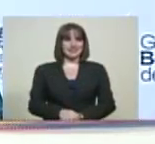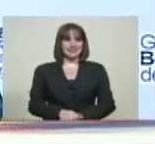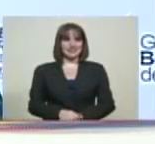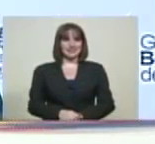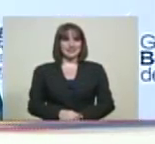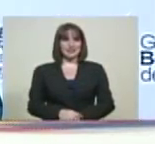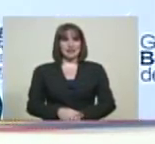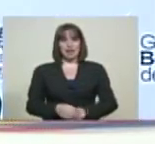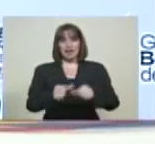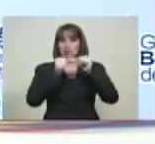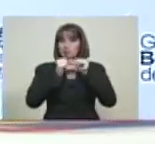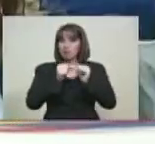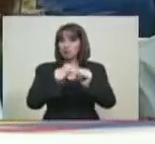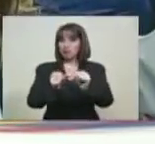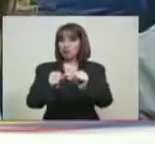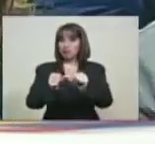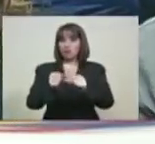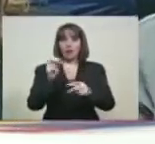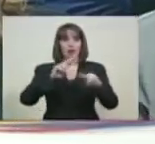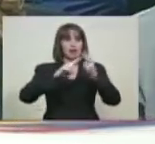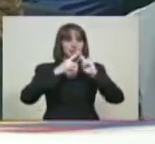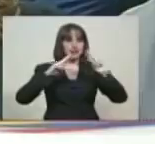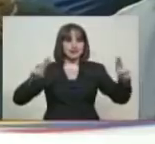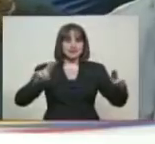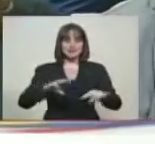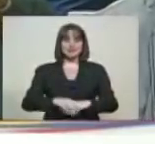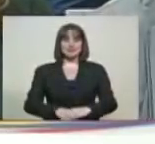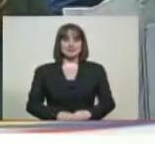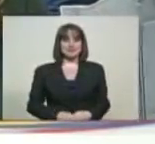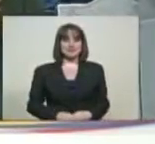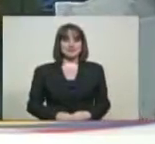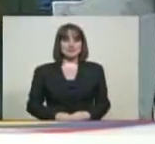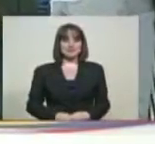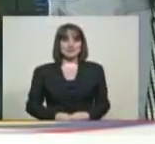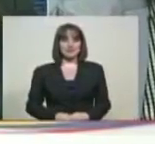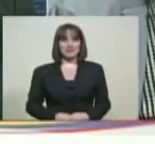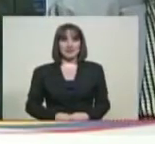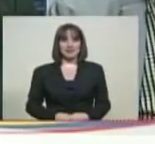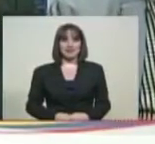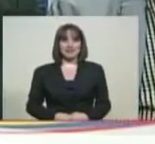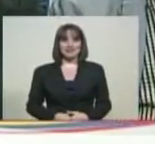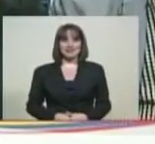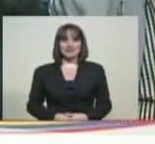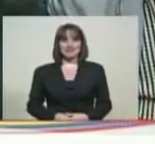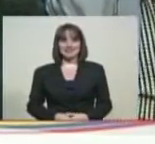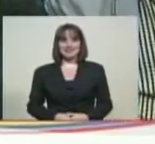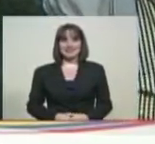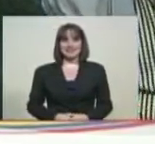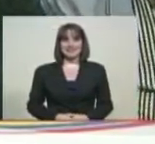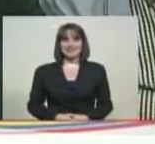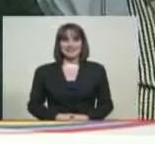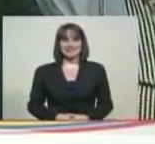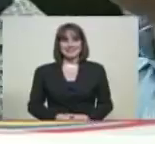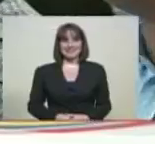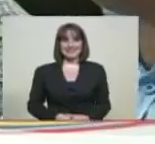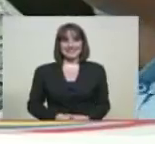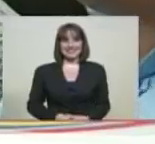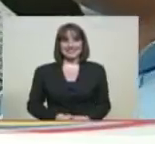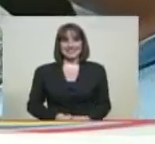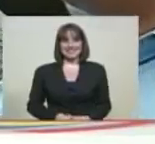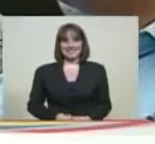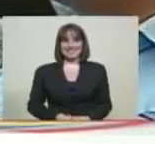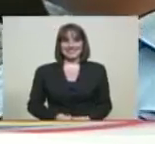de consolidar la paz con igualdad y consolidar la paz con